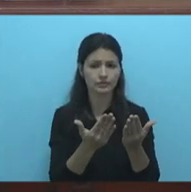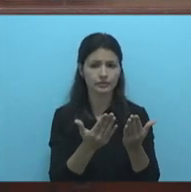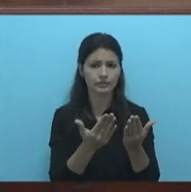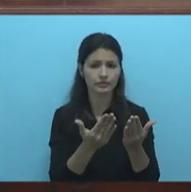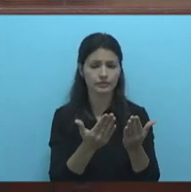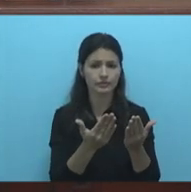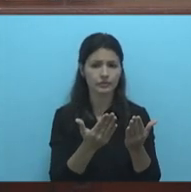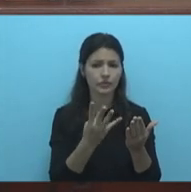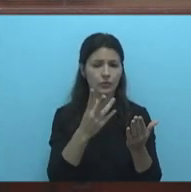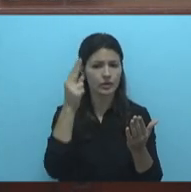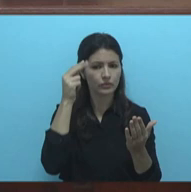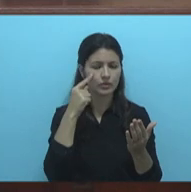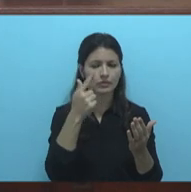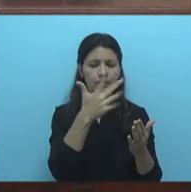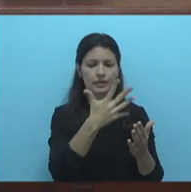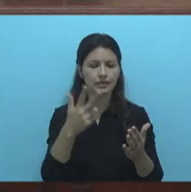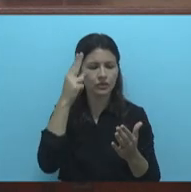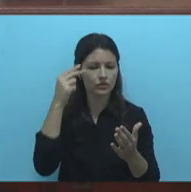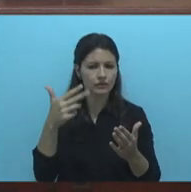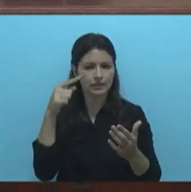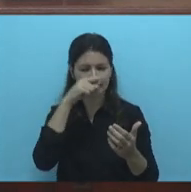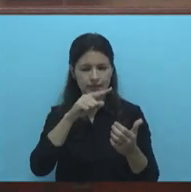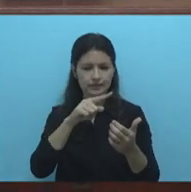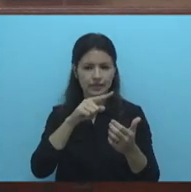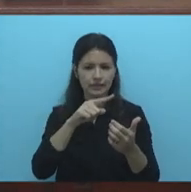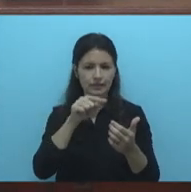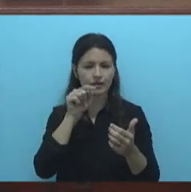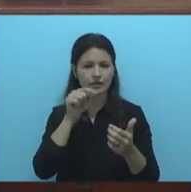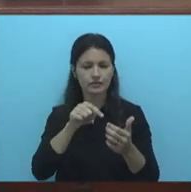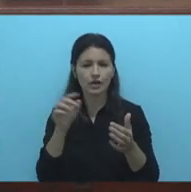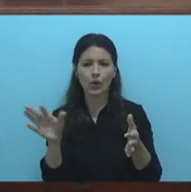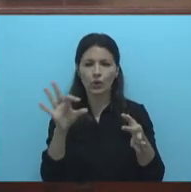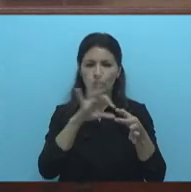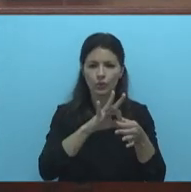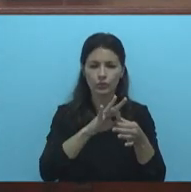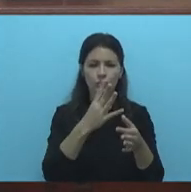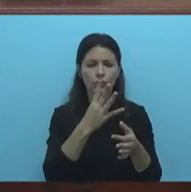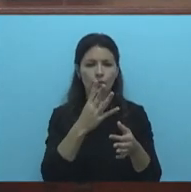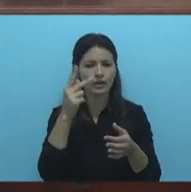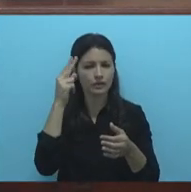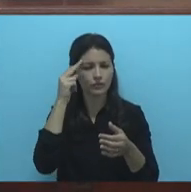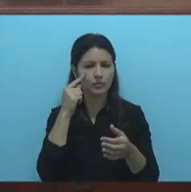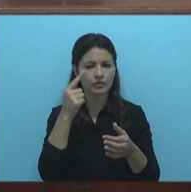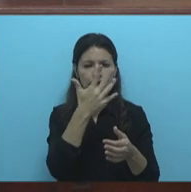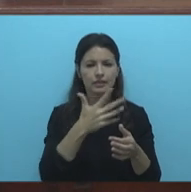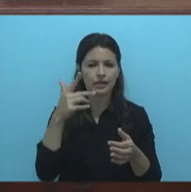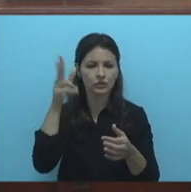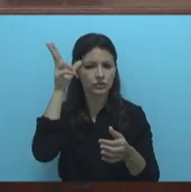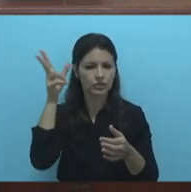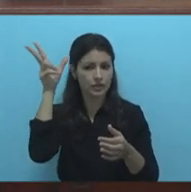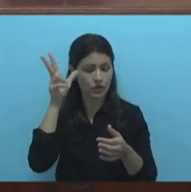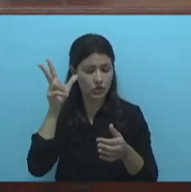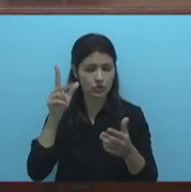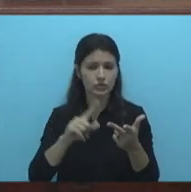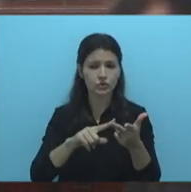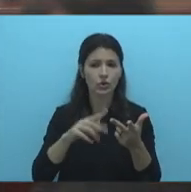Para los expedientes 49.597, que sean tratados conjuntamente con el expediente 49.588 y